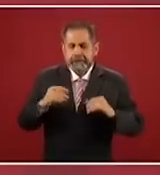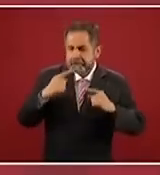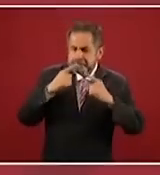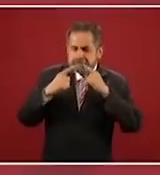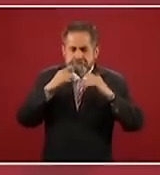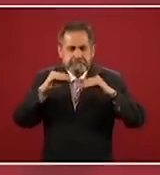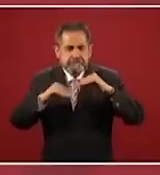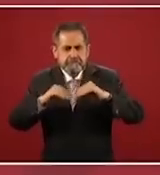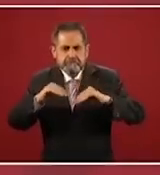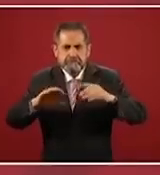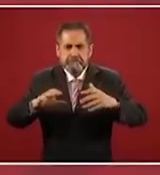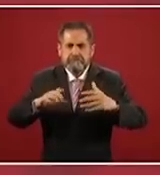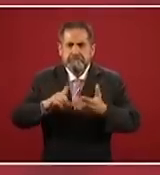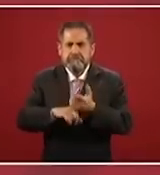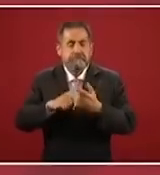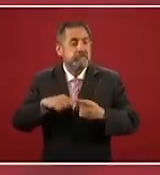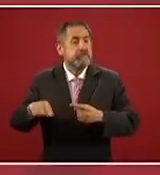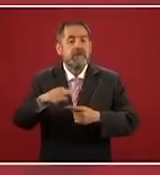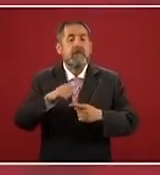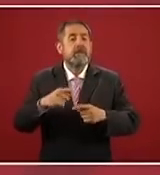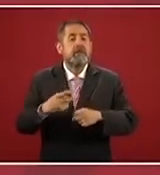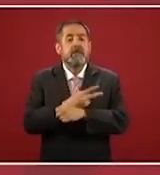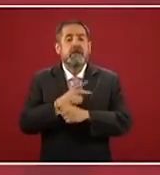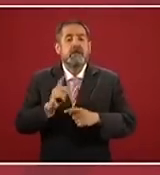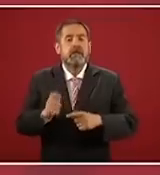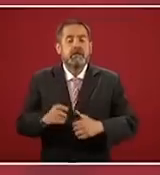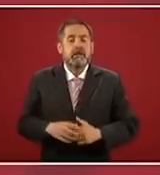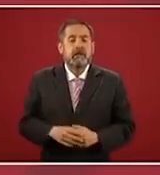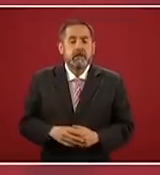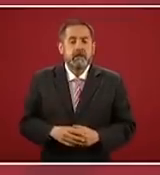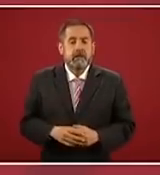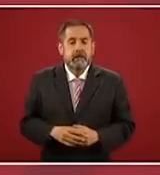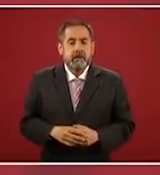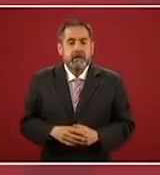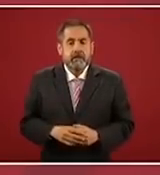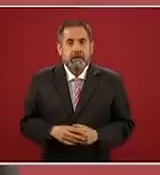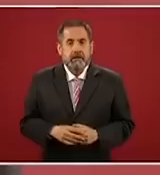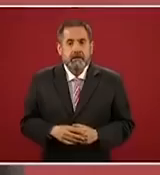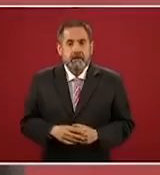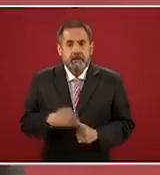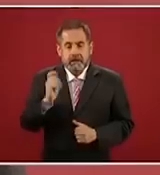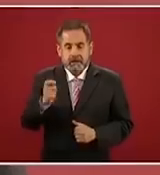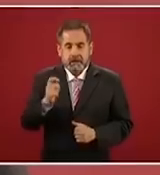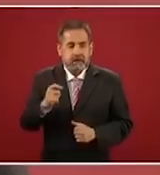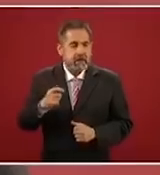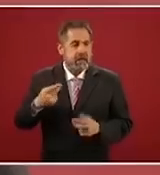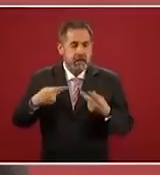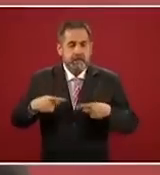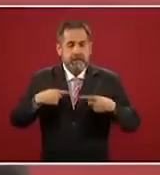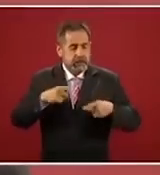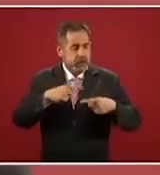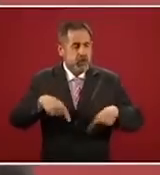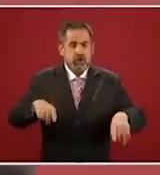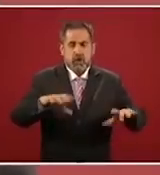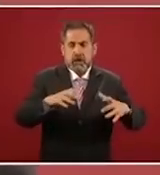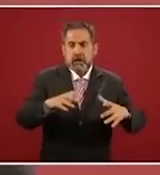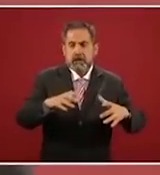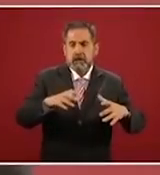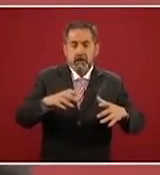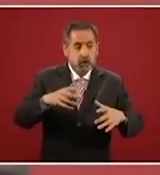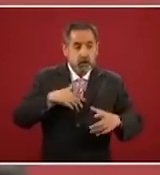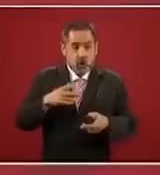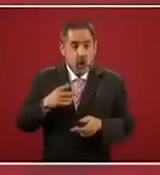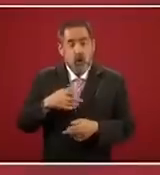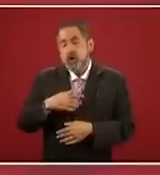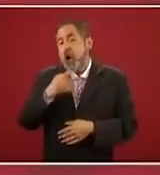debatiendo. En el caso de que los ciudadanos, que eso fue lo que yo